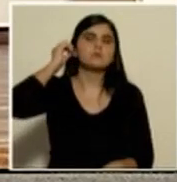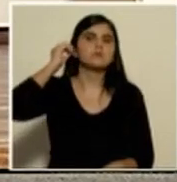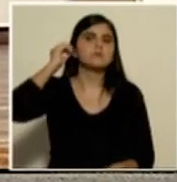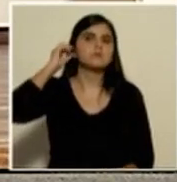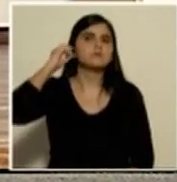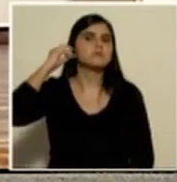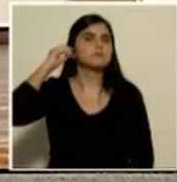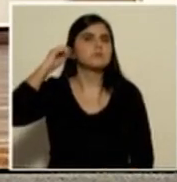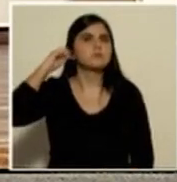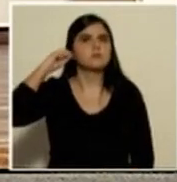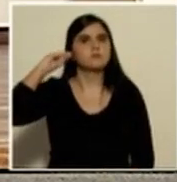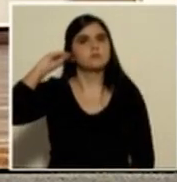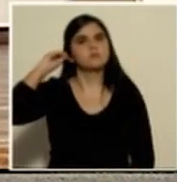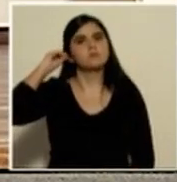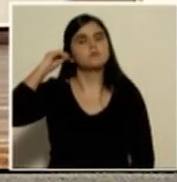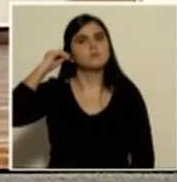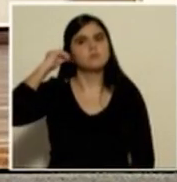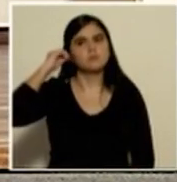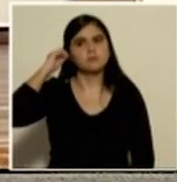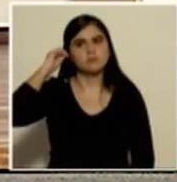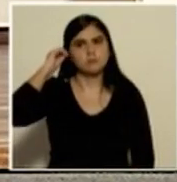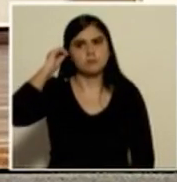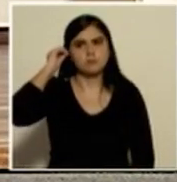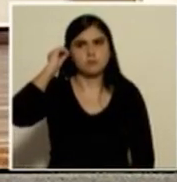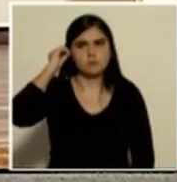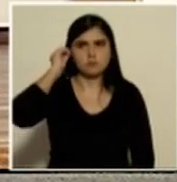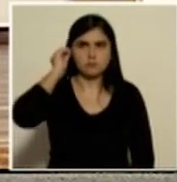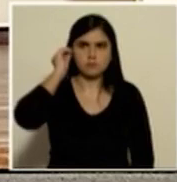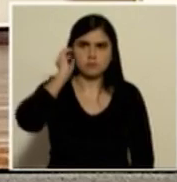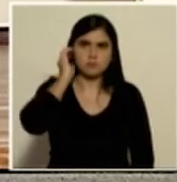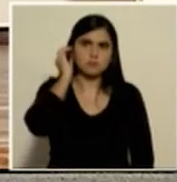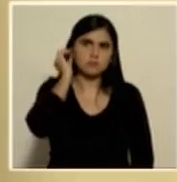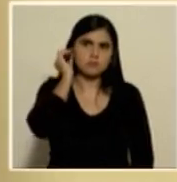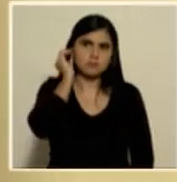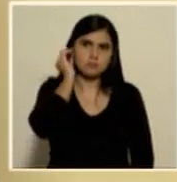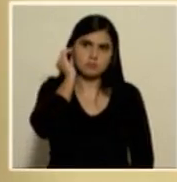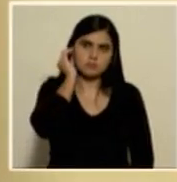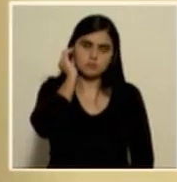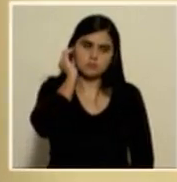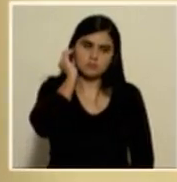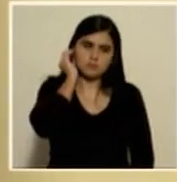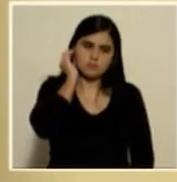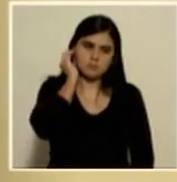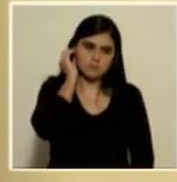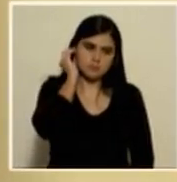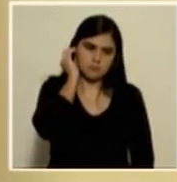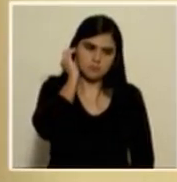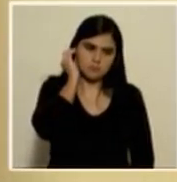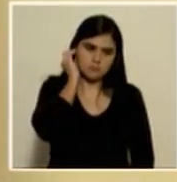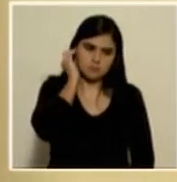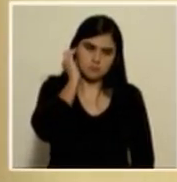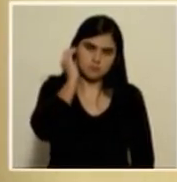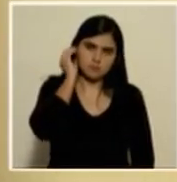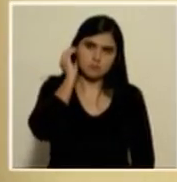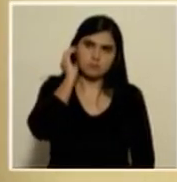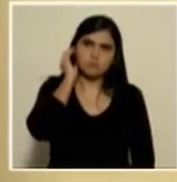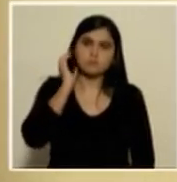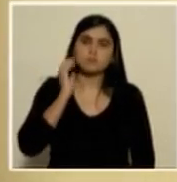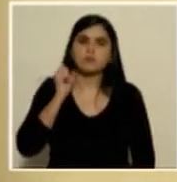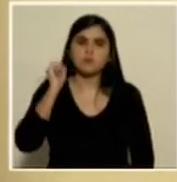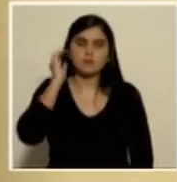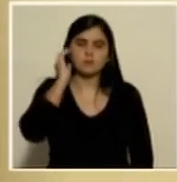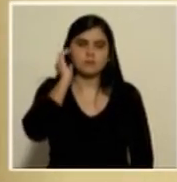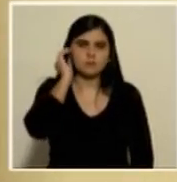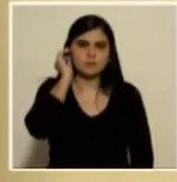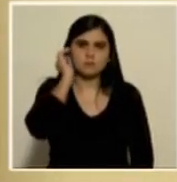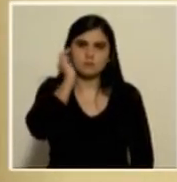priorizar su consulta para poder abordar el mayor número de preguntas. Sí, muchas gracias. En el caso de lo que usted consulta